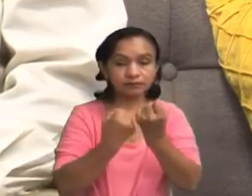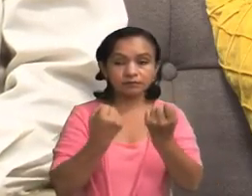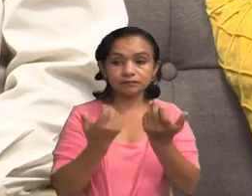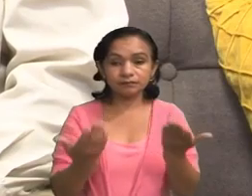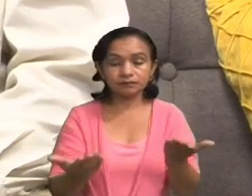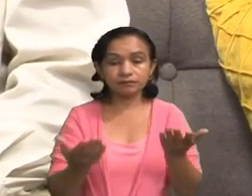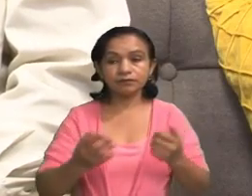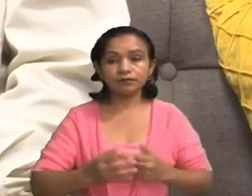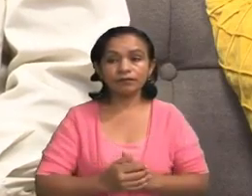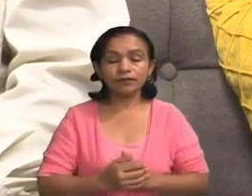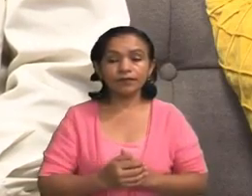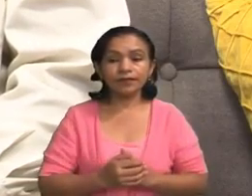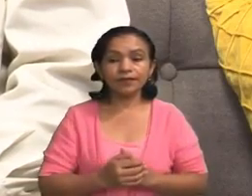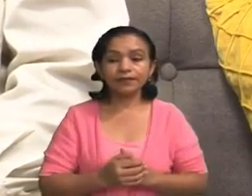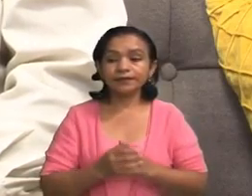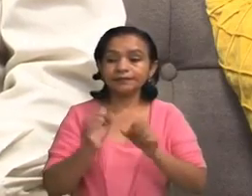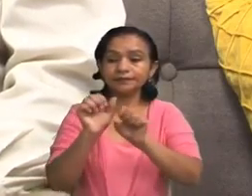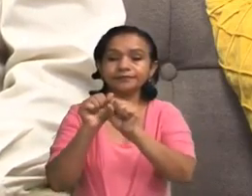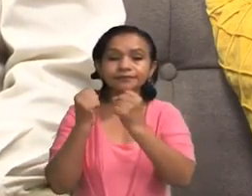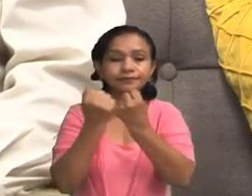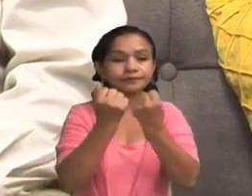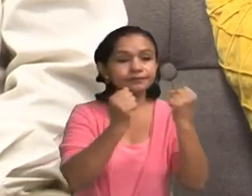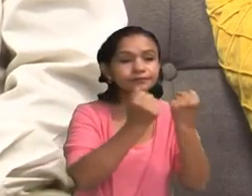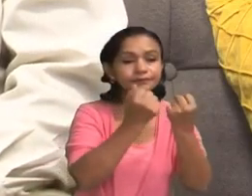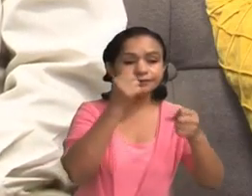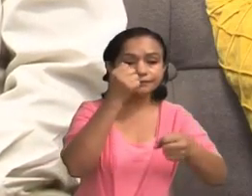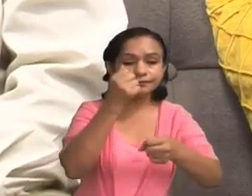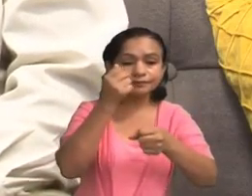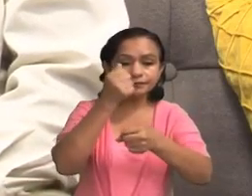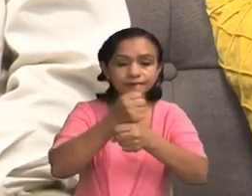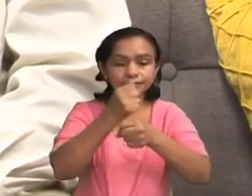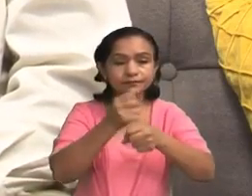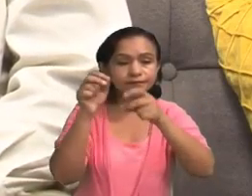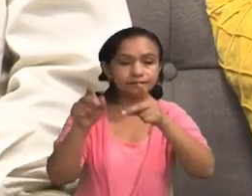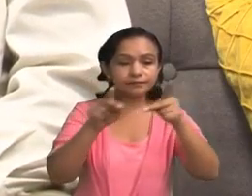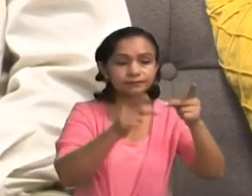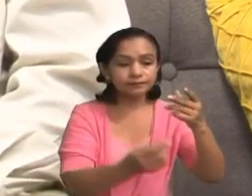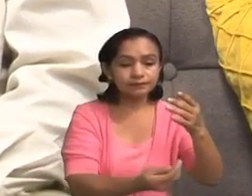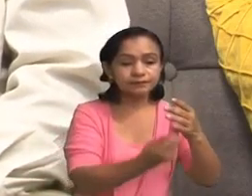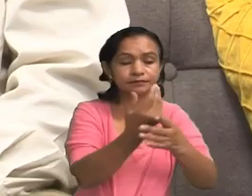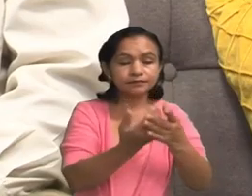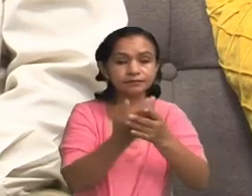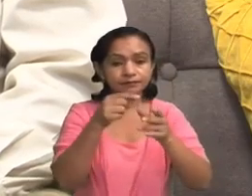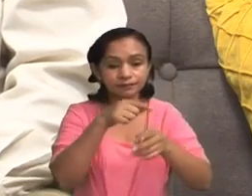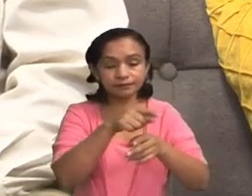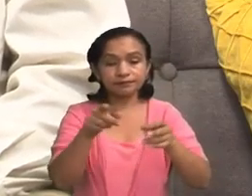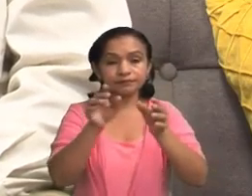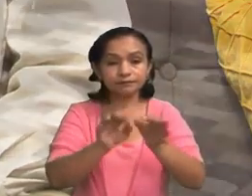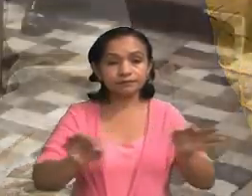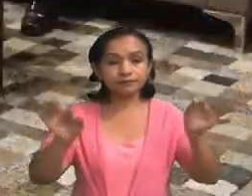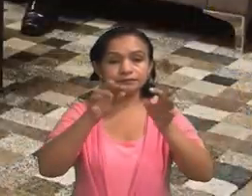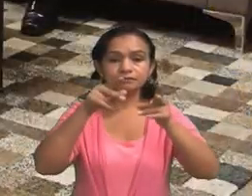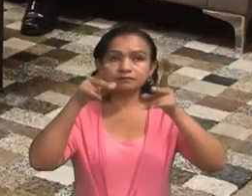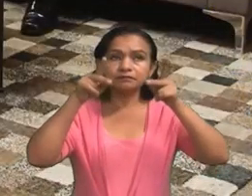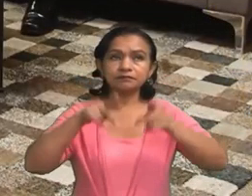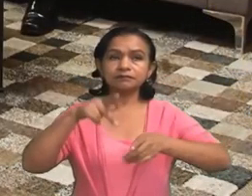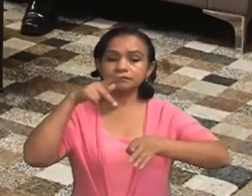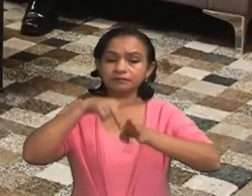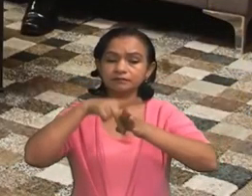con las asociaciones de productores más importantes de este país, campesinos, campesinas. Así es